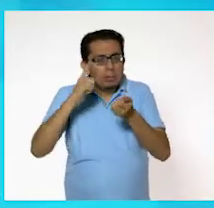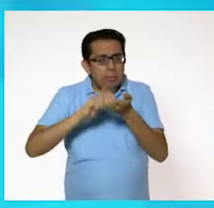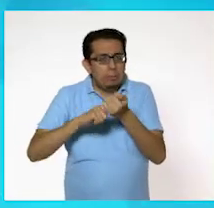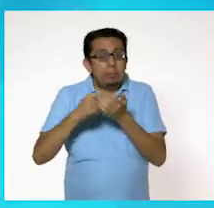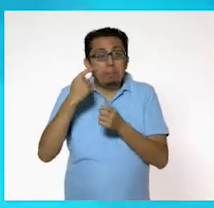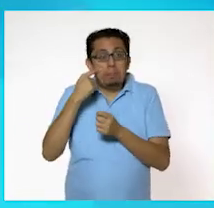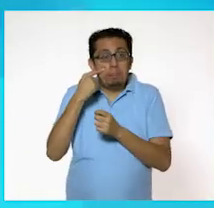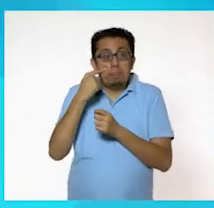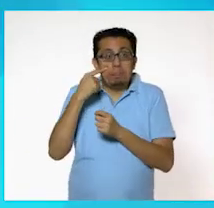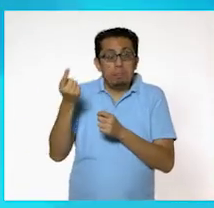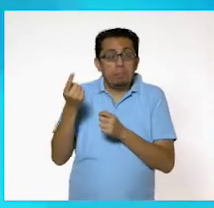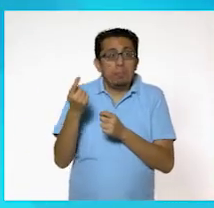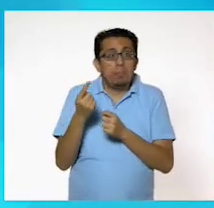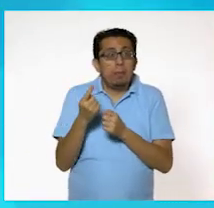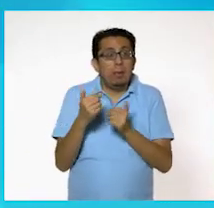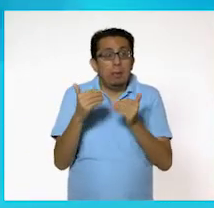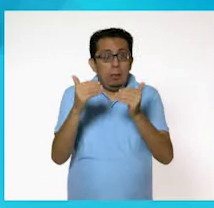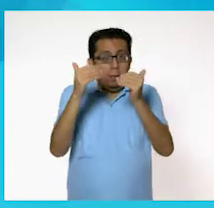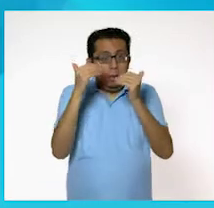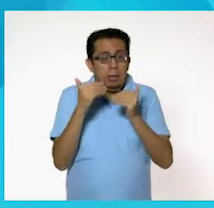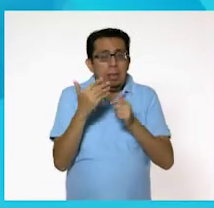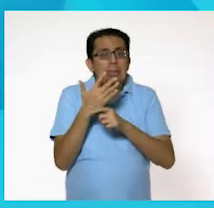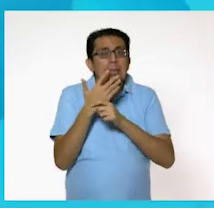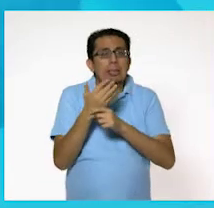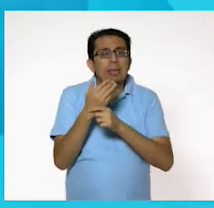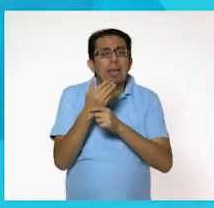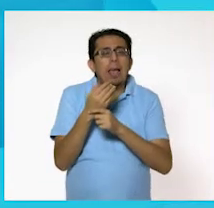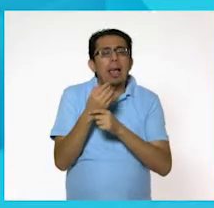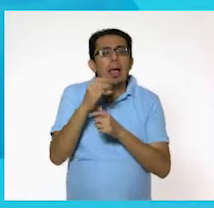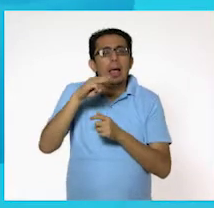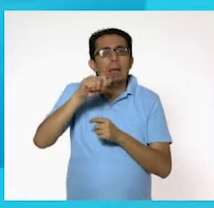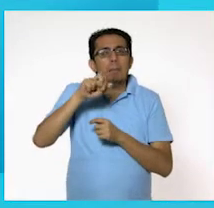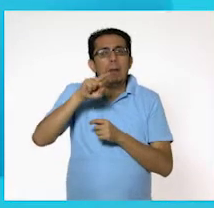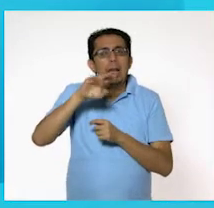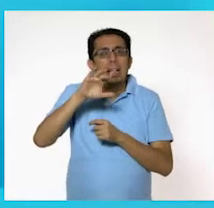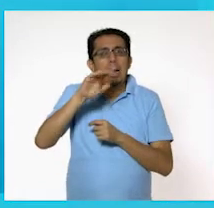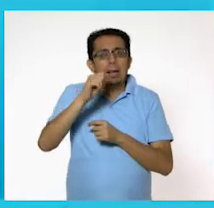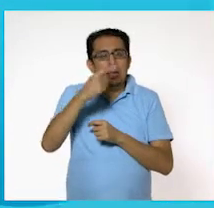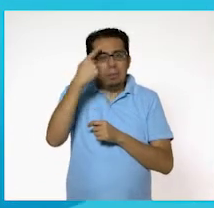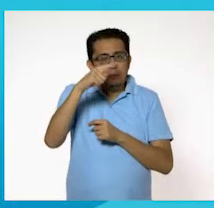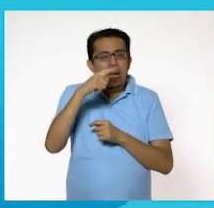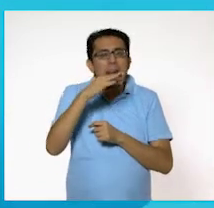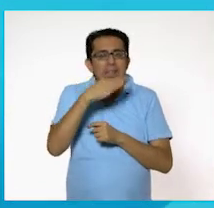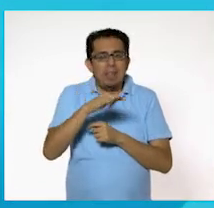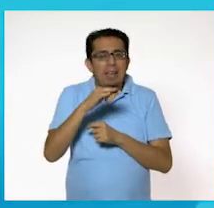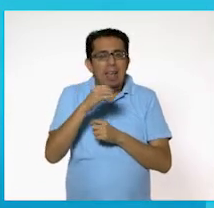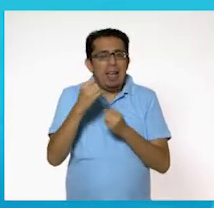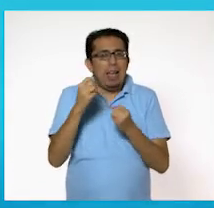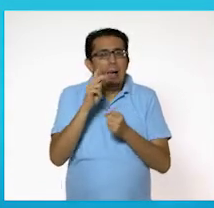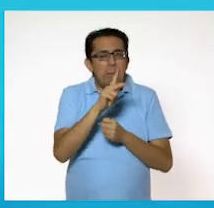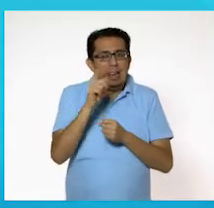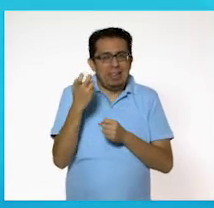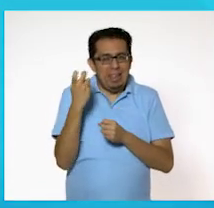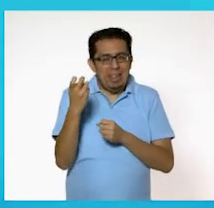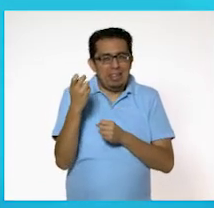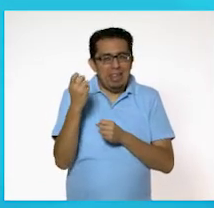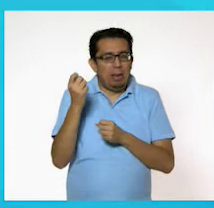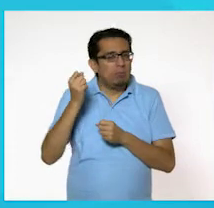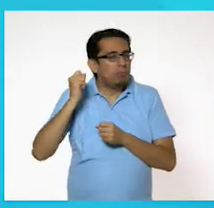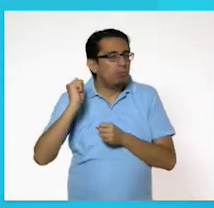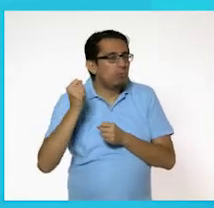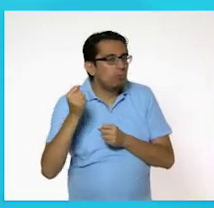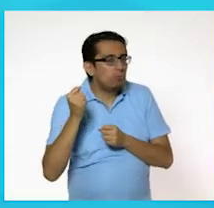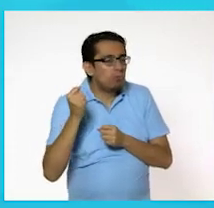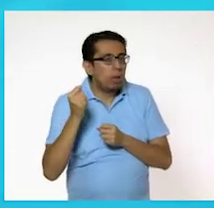ves? Mira, en la parte de abajo dice maracas pachangueras. ¿Cómo? Las que tienes aquí. La mía. Ajá. Y si te das